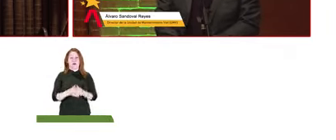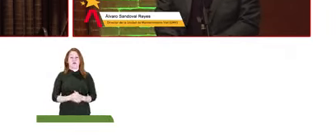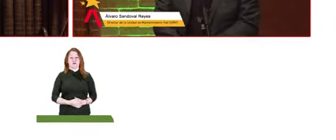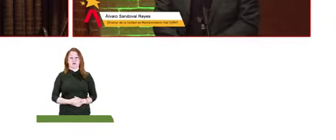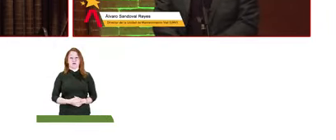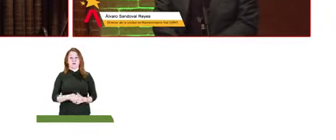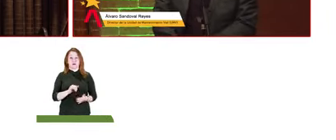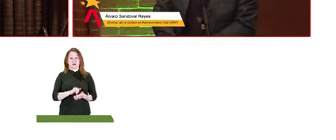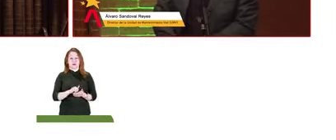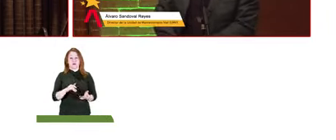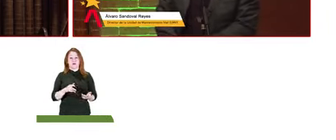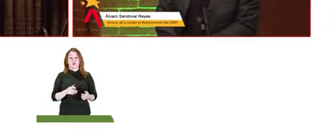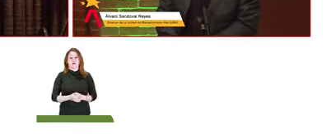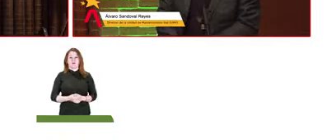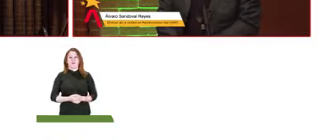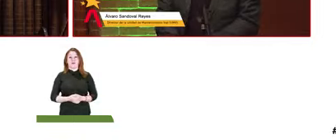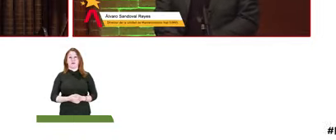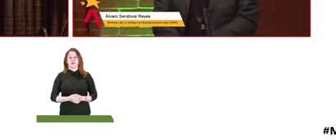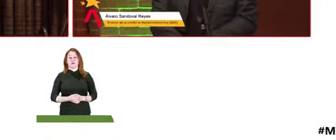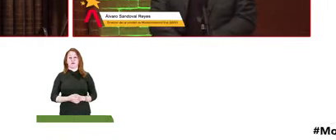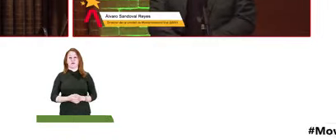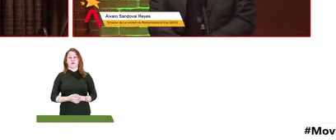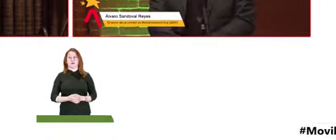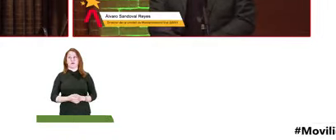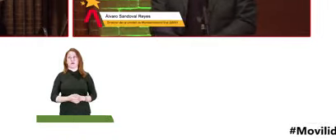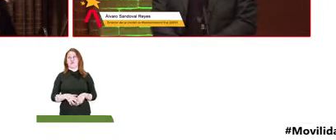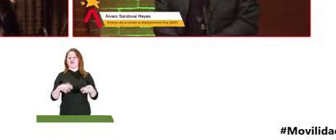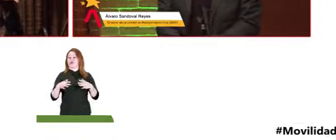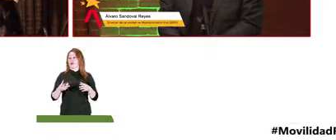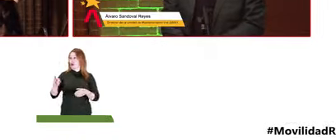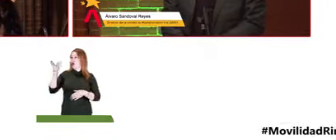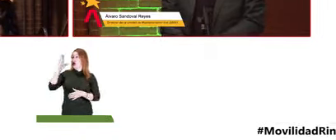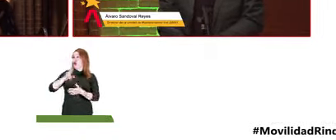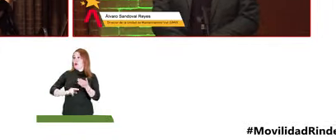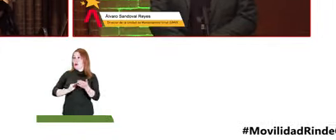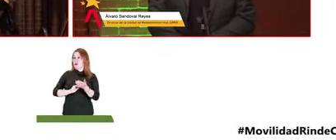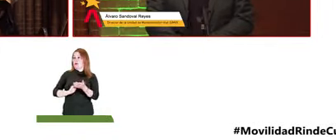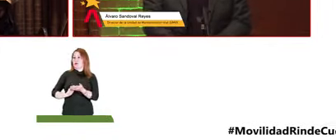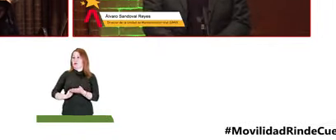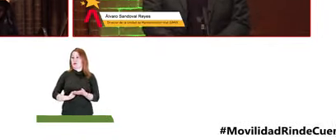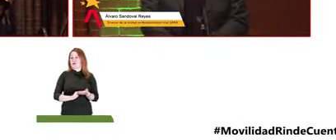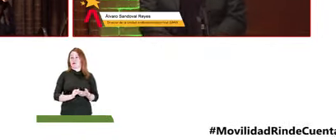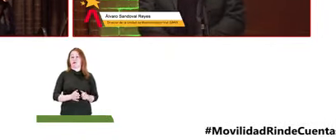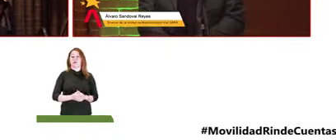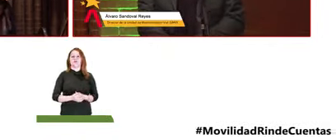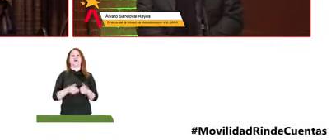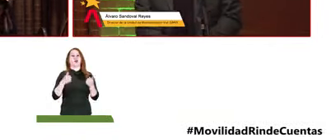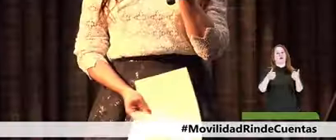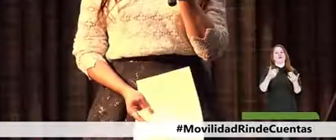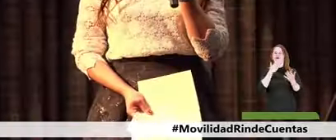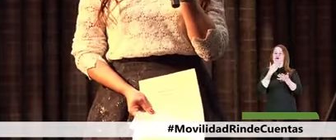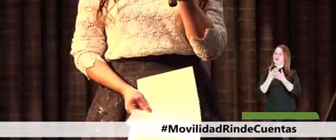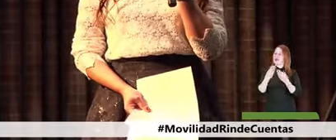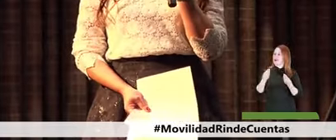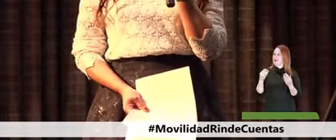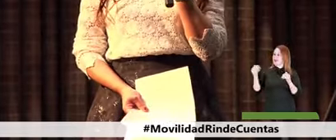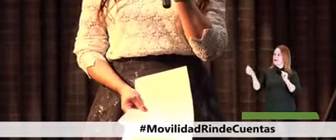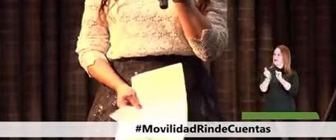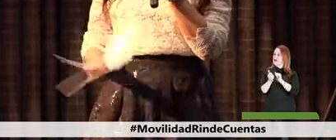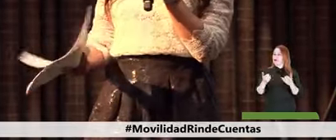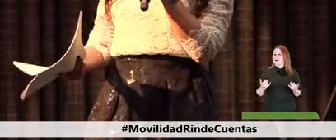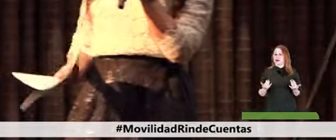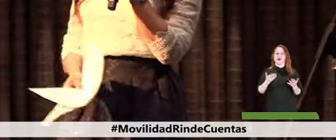y huecos, como los estamos llamando. Han doblado su cobertura, mejor sí, dicho. Sí, señor. Bueno, Álvaro, pues muchísimas gracias por